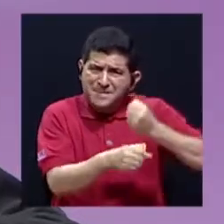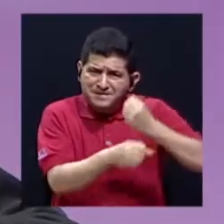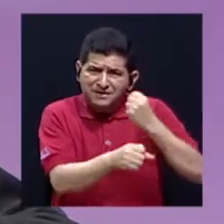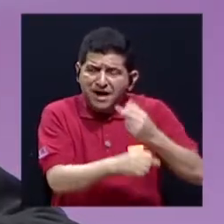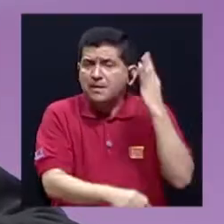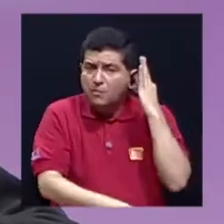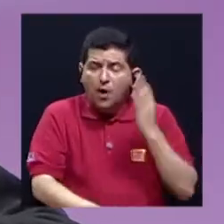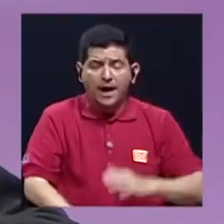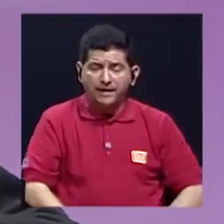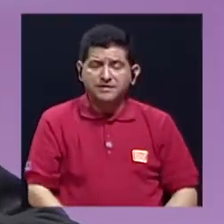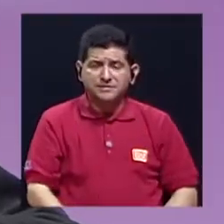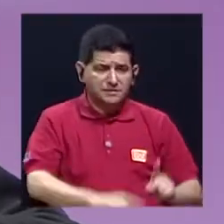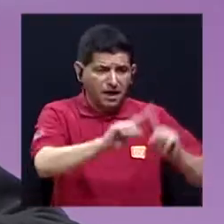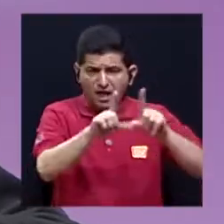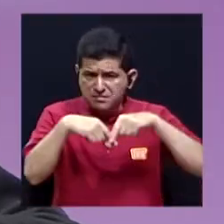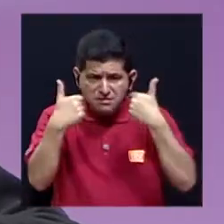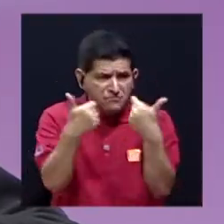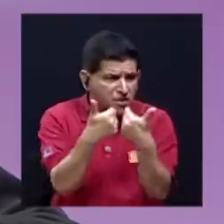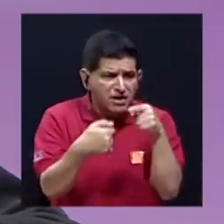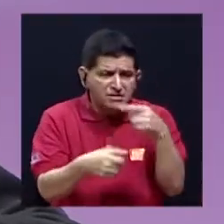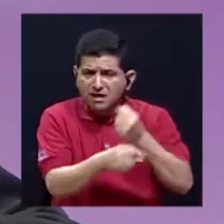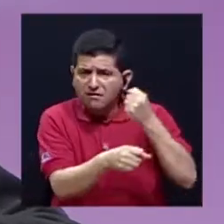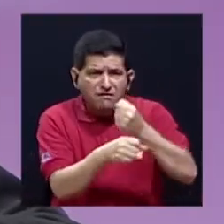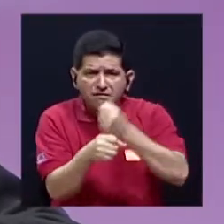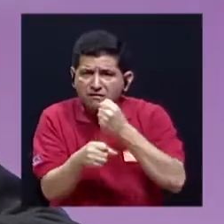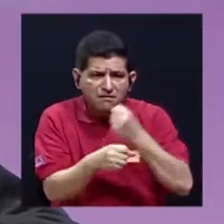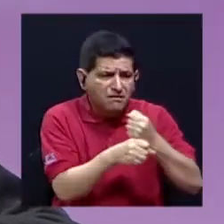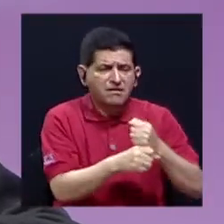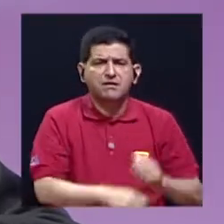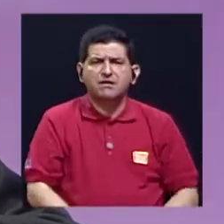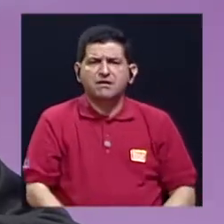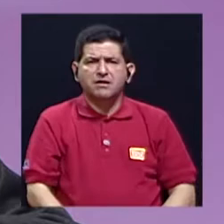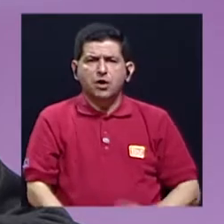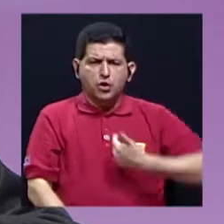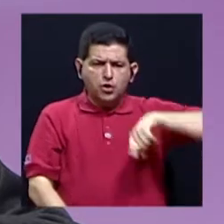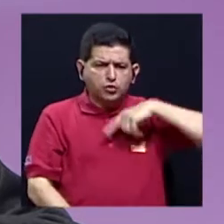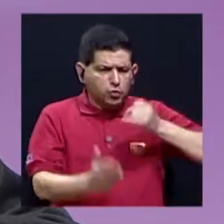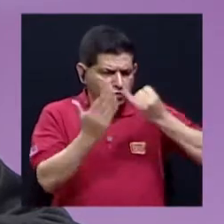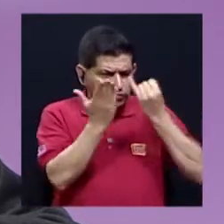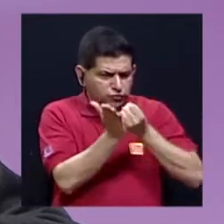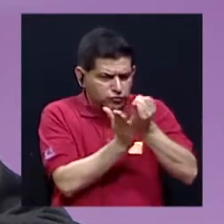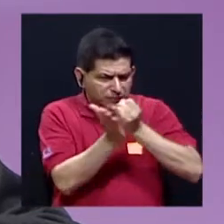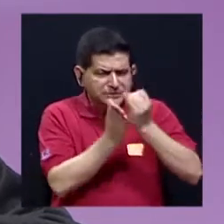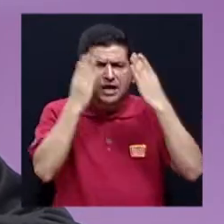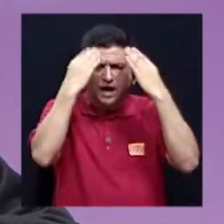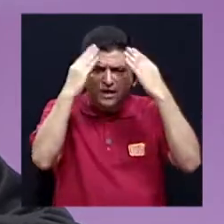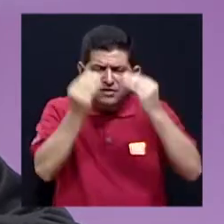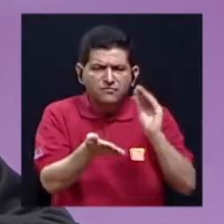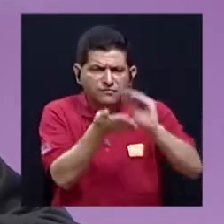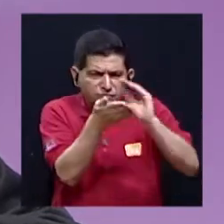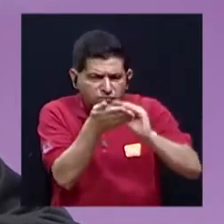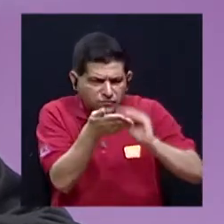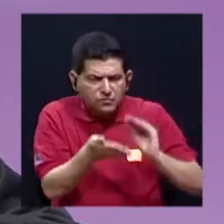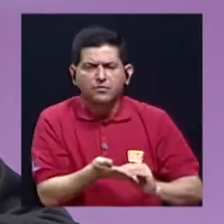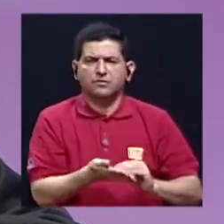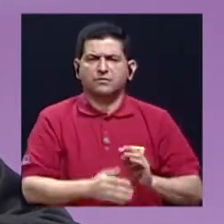son las mujeres. Cierto. Son las que más trabajan. Vamos a comisiones, hacemos informes. Y además de